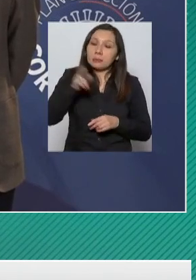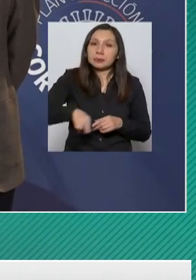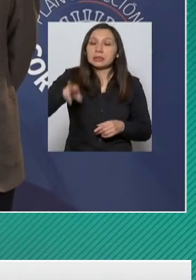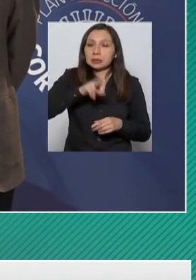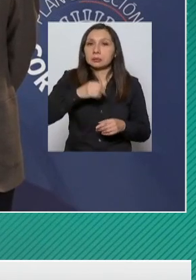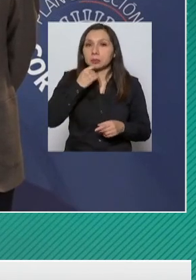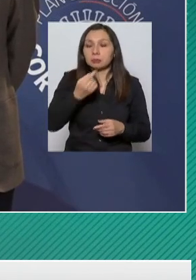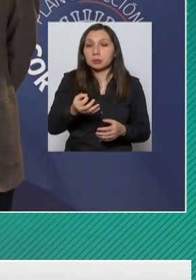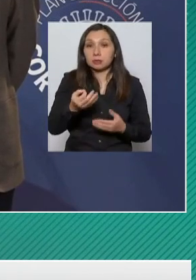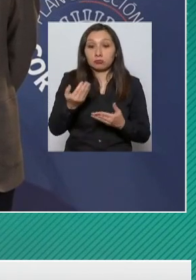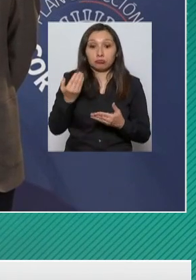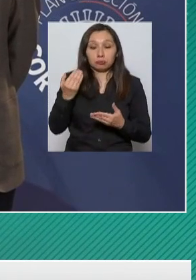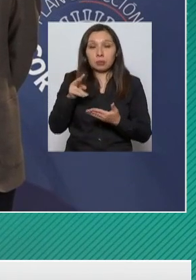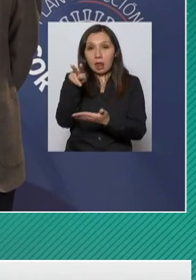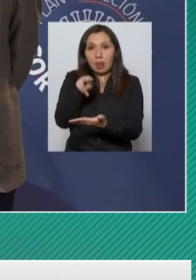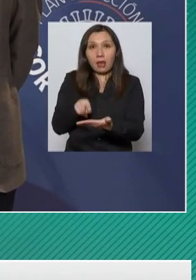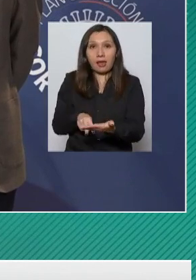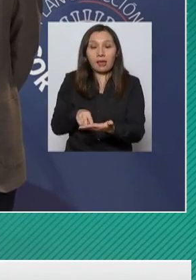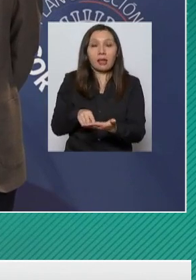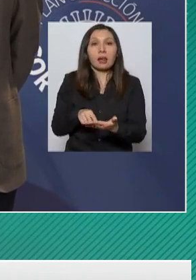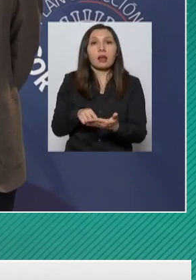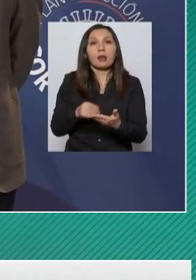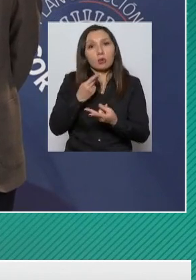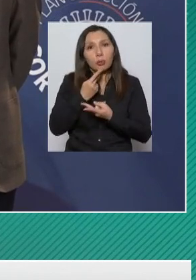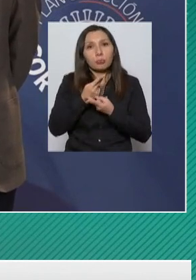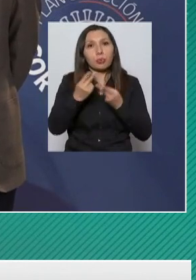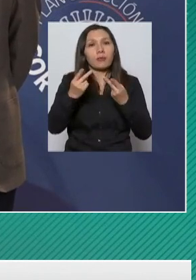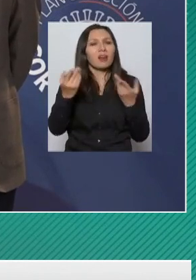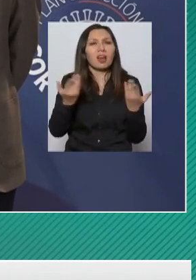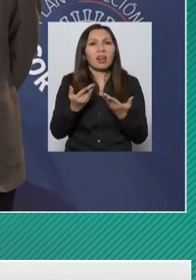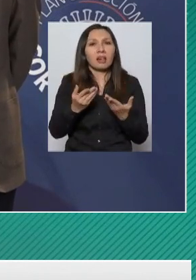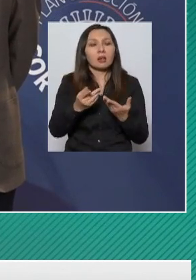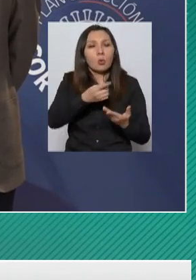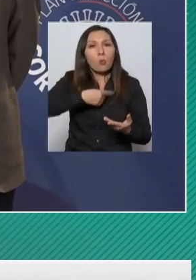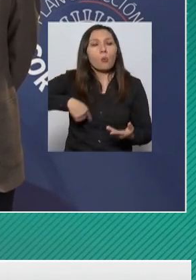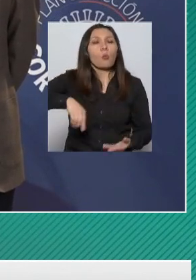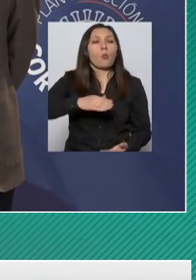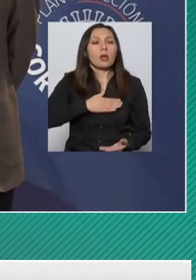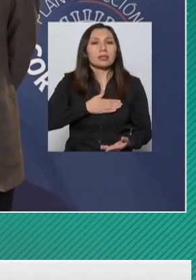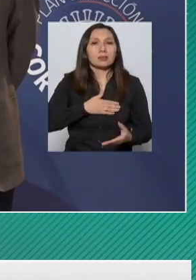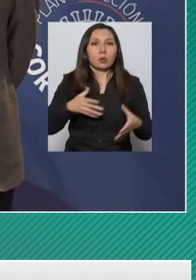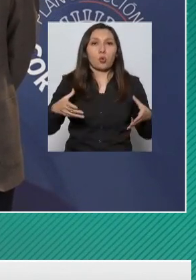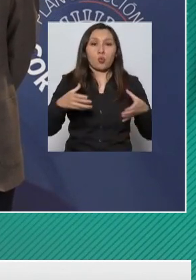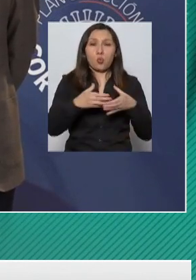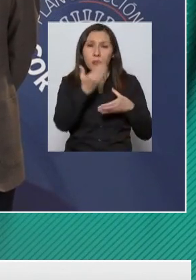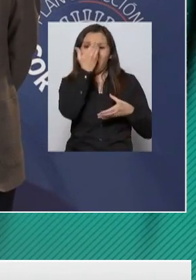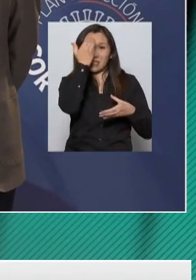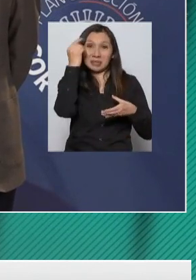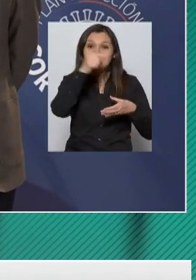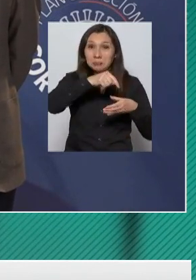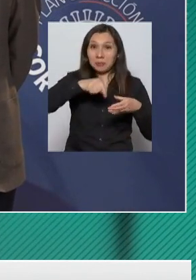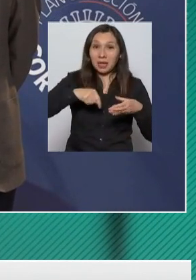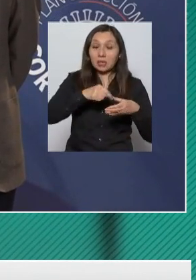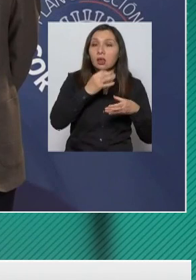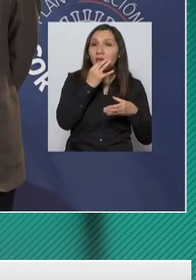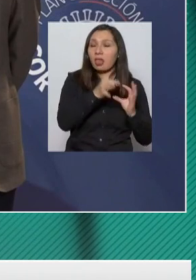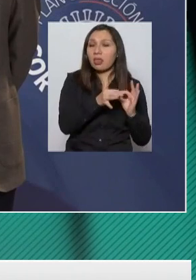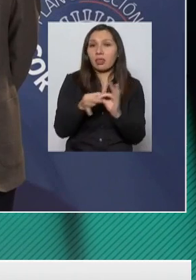vez y acabo de leer el pronunciamiento de nuestro grupo de expertos